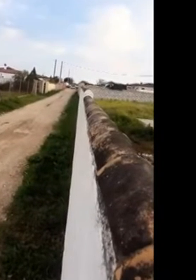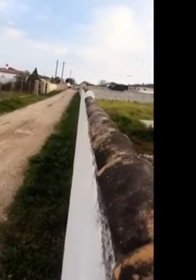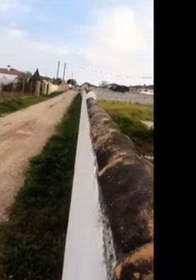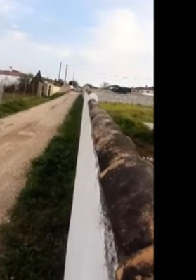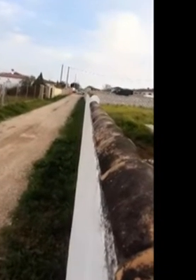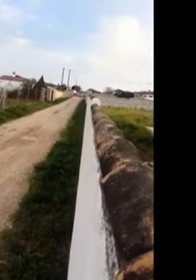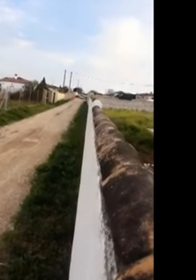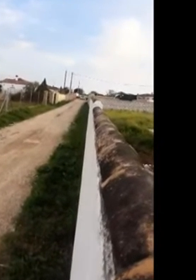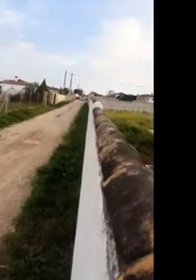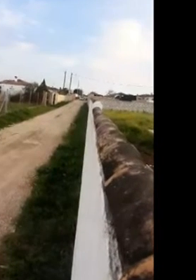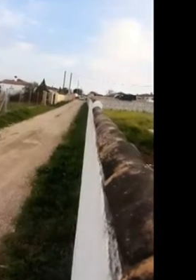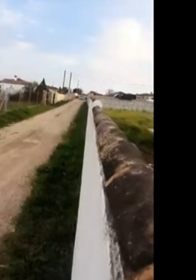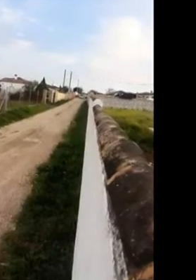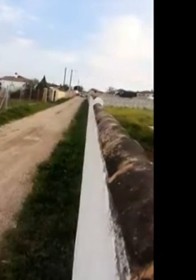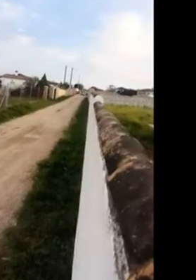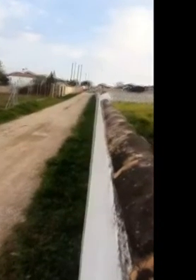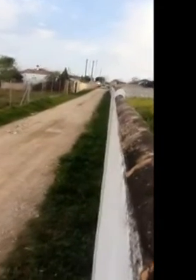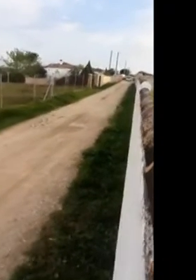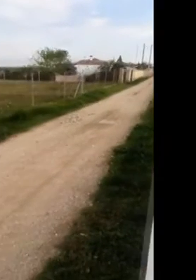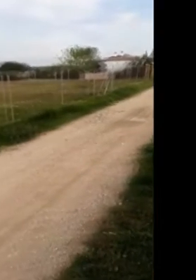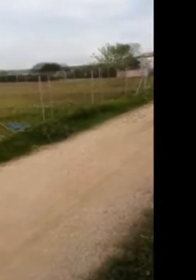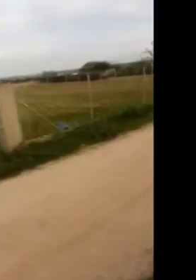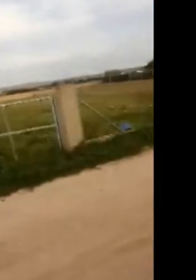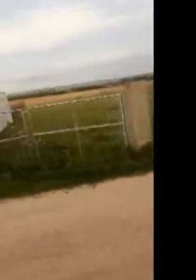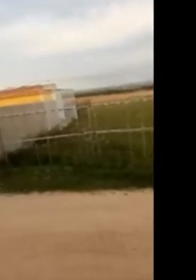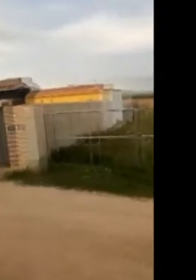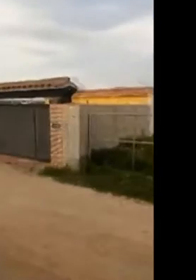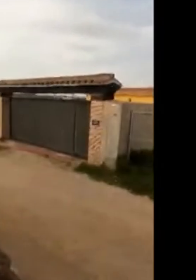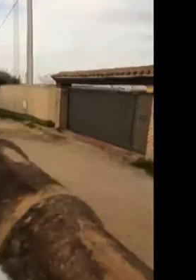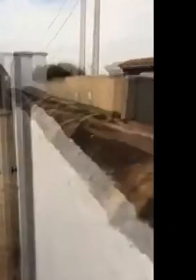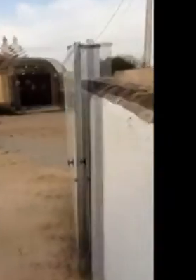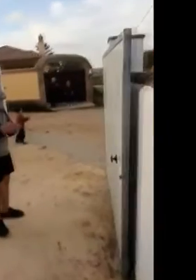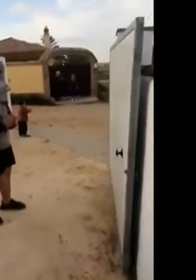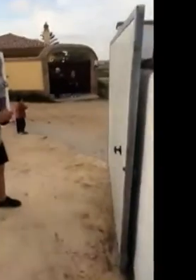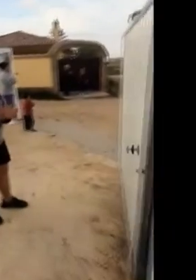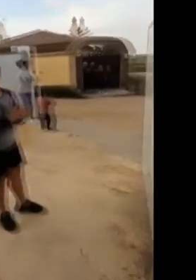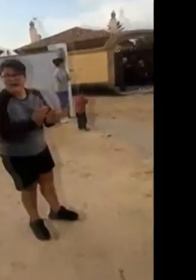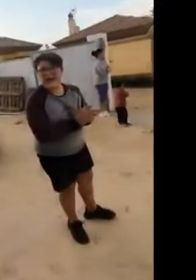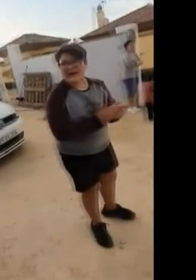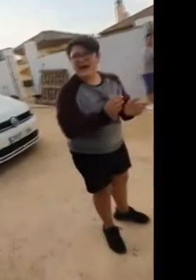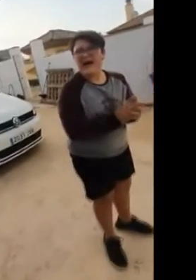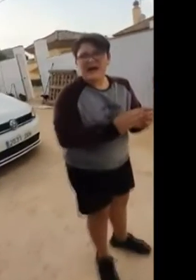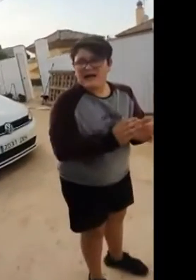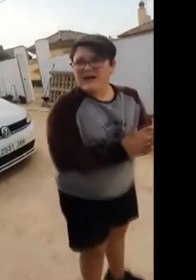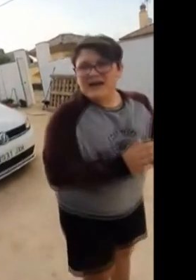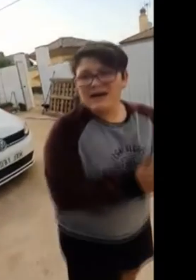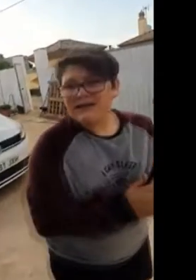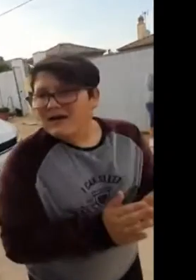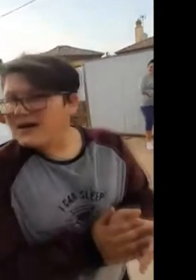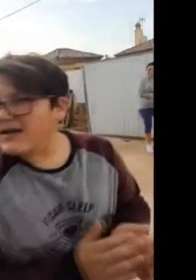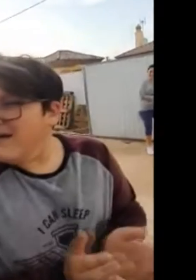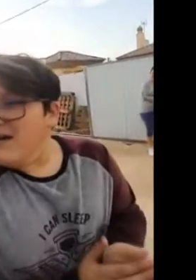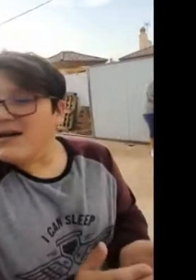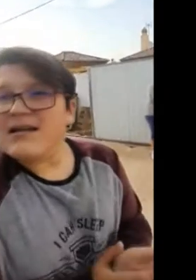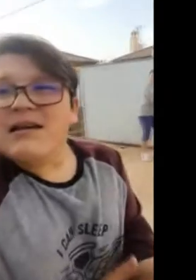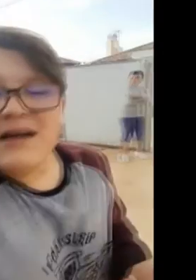por elegirnos para mantenerse informados. Sepan que seguimos ofreciéndoles la última hora a través de nuestras redes sociales Líderes en la Ciudad.